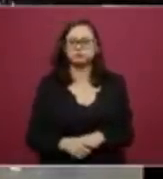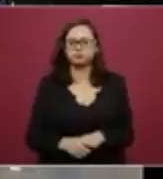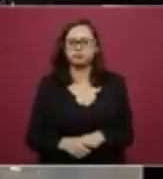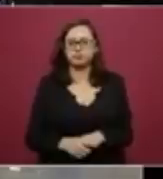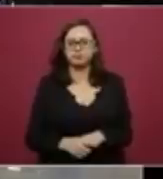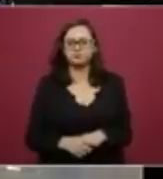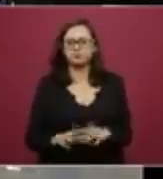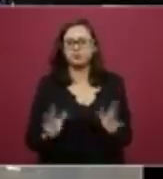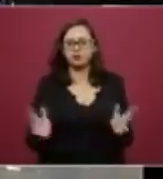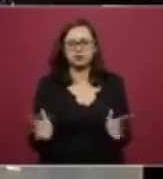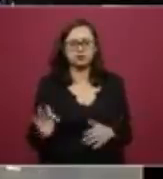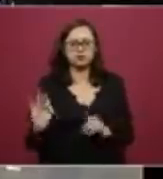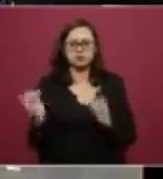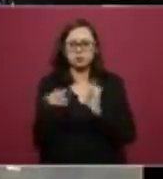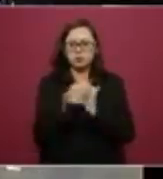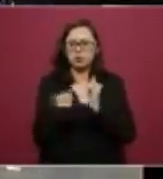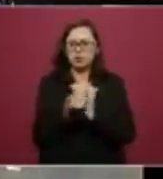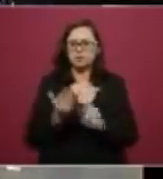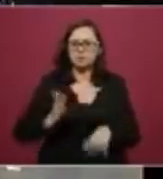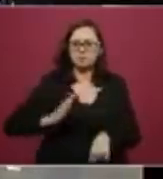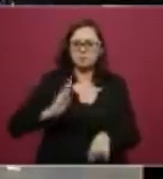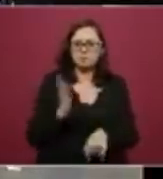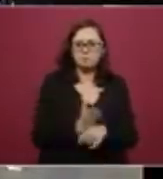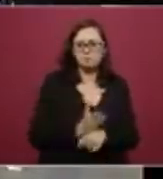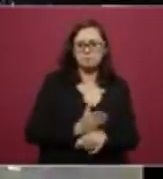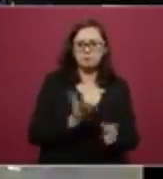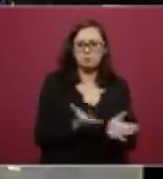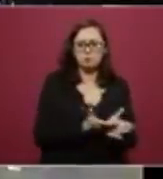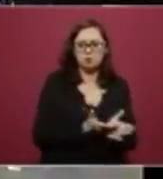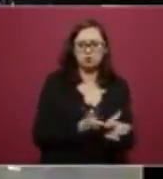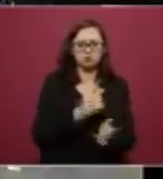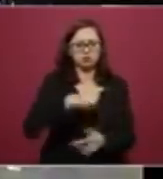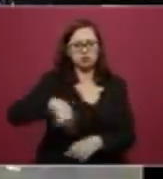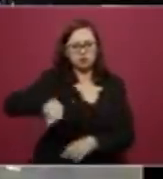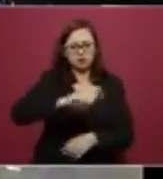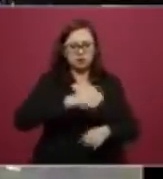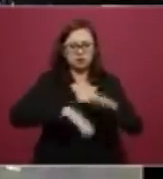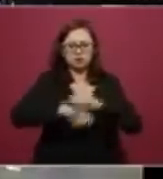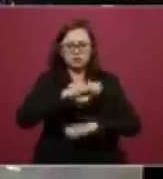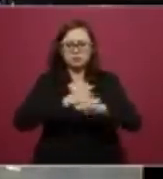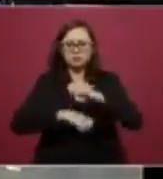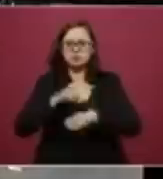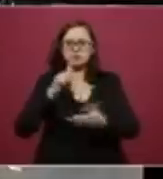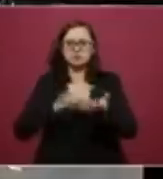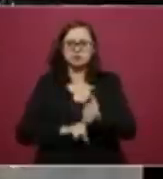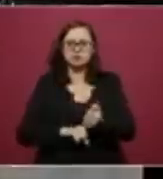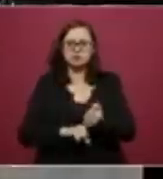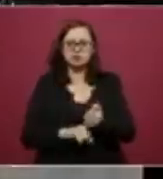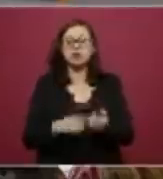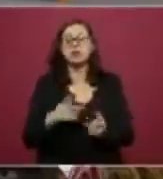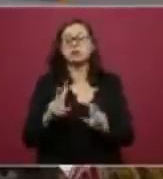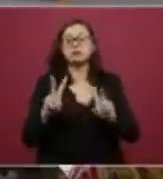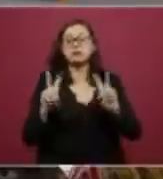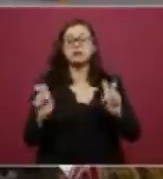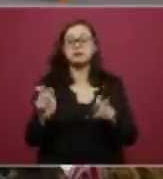una sanción similar, una prohibición similar a las empresas involucradas en la distribución de gasolinas. Las medicinas,